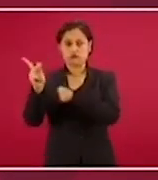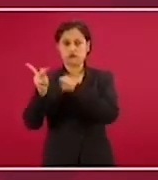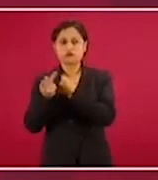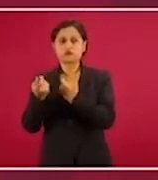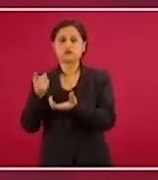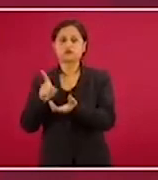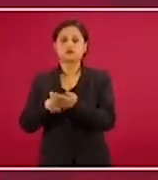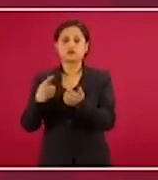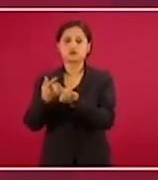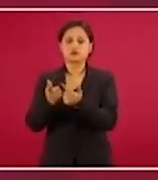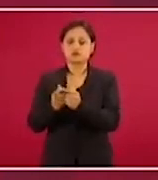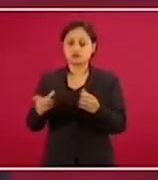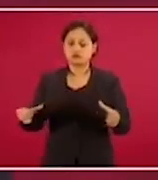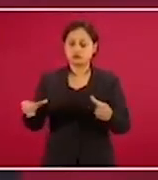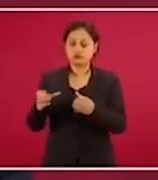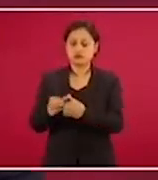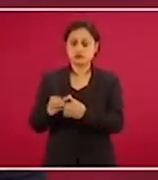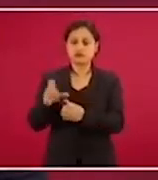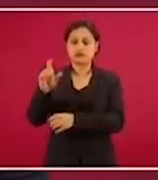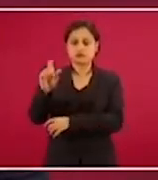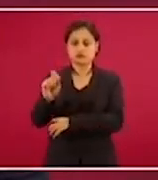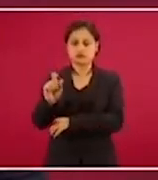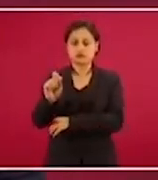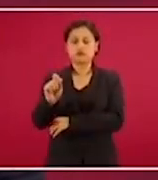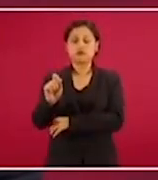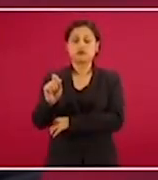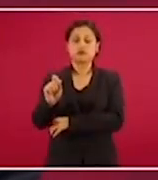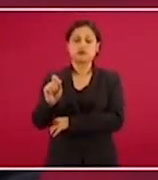20. Lo de ayer, cada